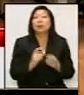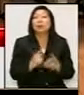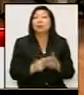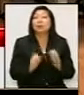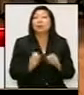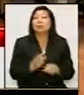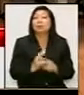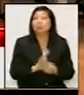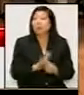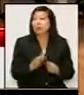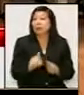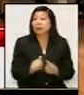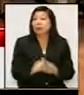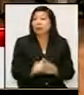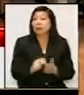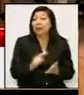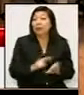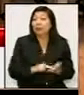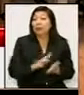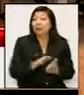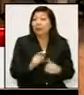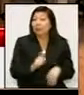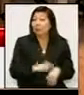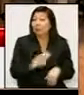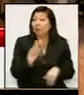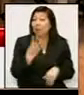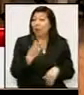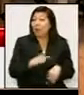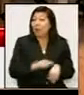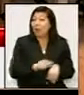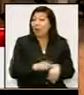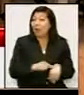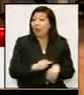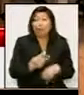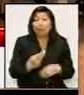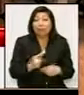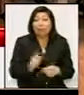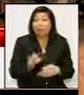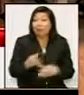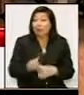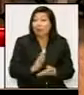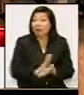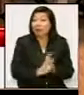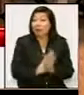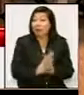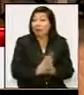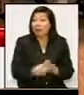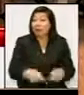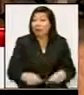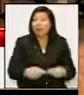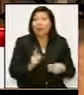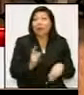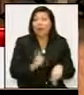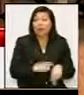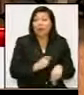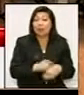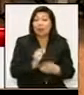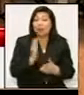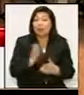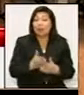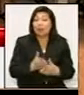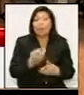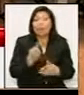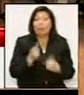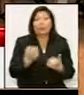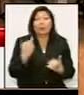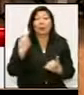le prestas todo, si le alquilas en todo momento las 24 horas, pues no vas a permitir que ingrese ningún competidor. Y en su momento hemos sancionado a la empresa por